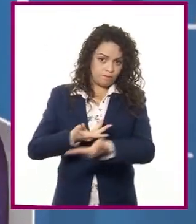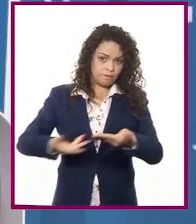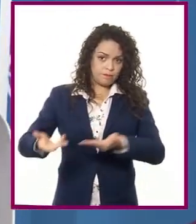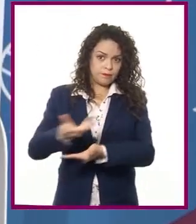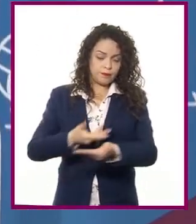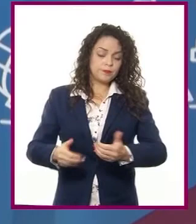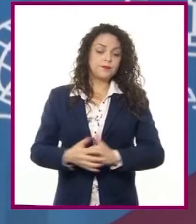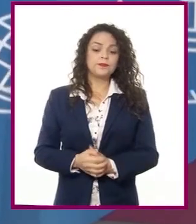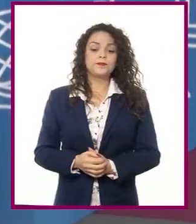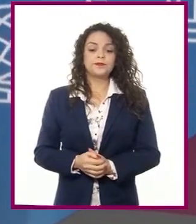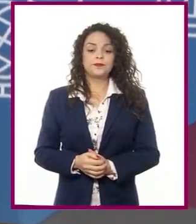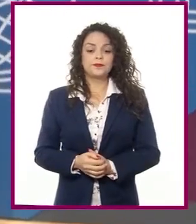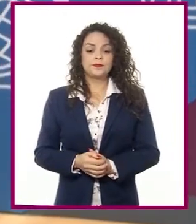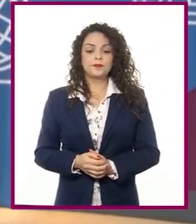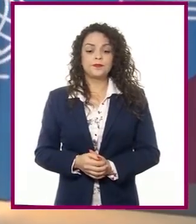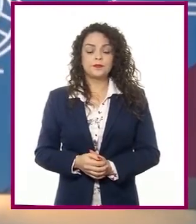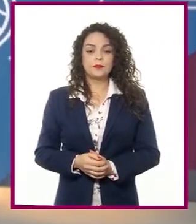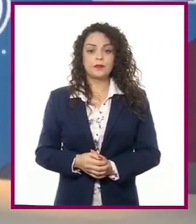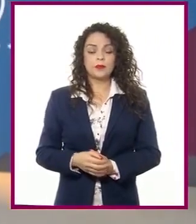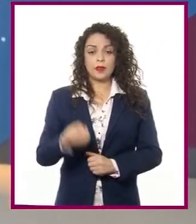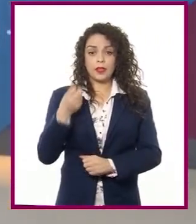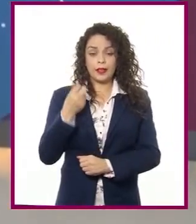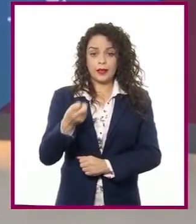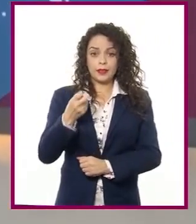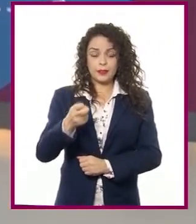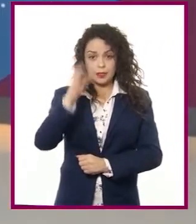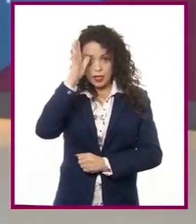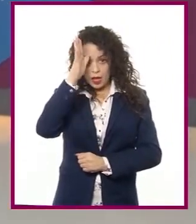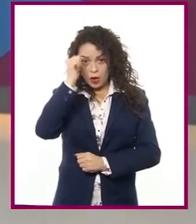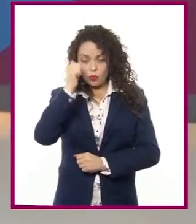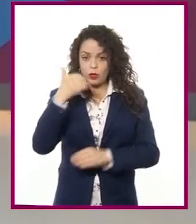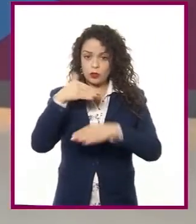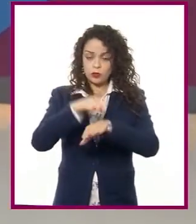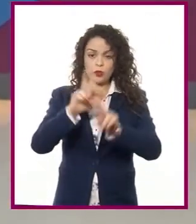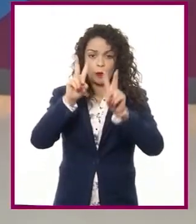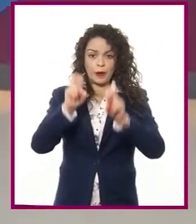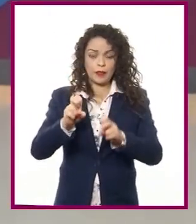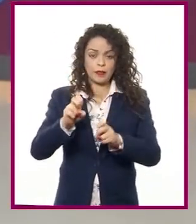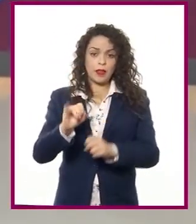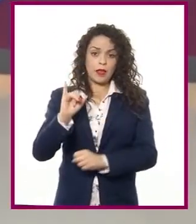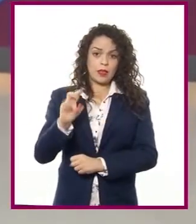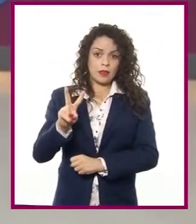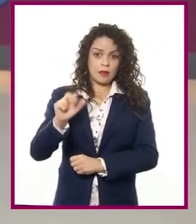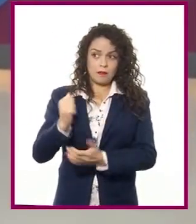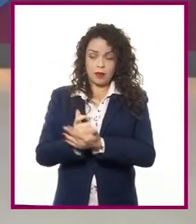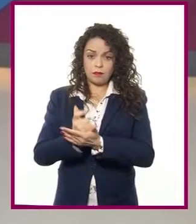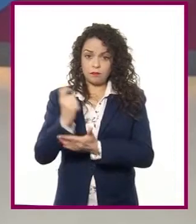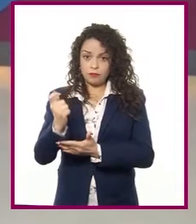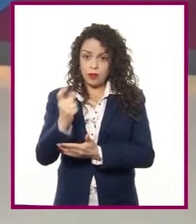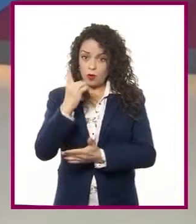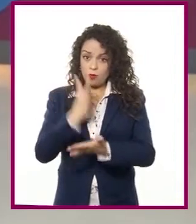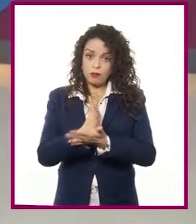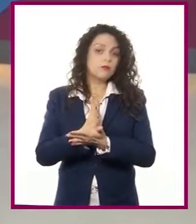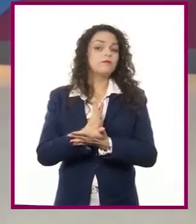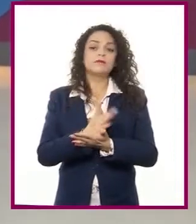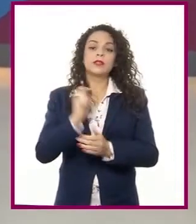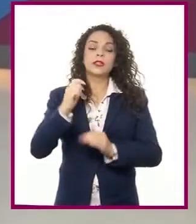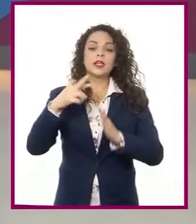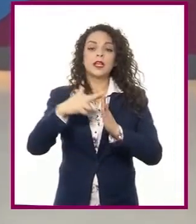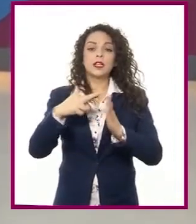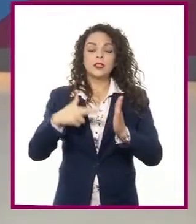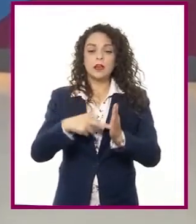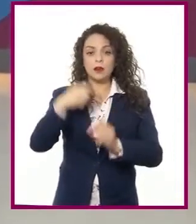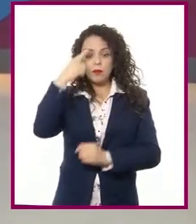un acuerdo no solo se habla de normas arancelarias, sino de normas sobre la protección a la propiedad intelectual,